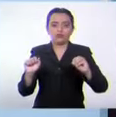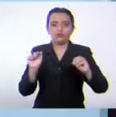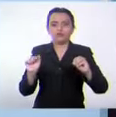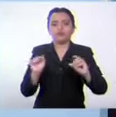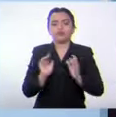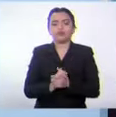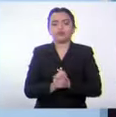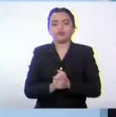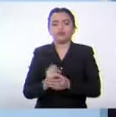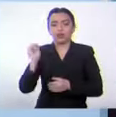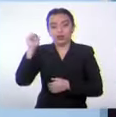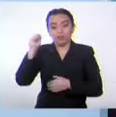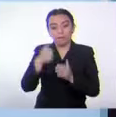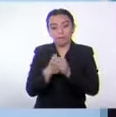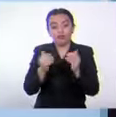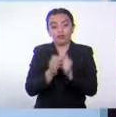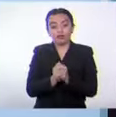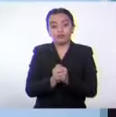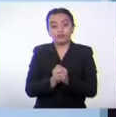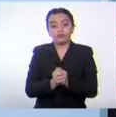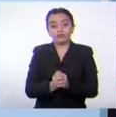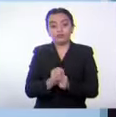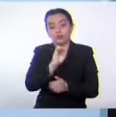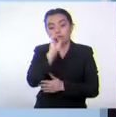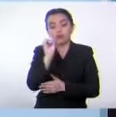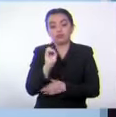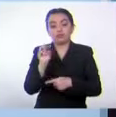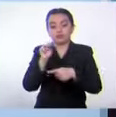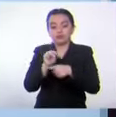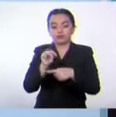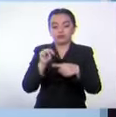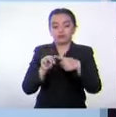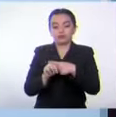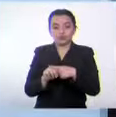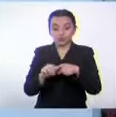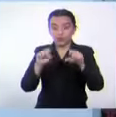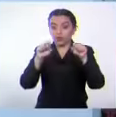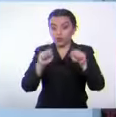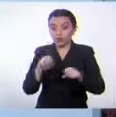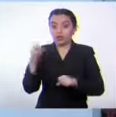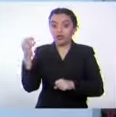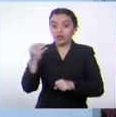el porcentaje masa sobre masa al que debemos preparar la disolución.